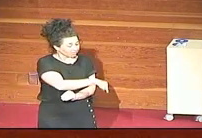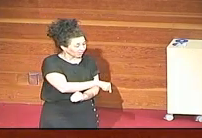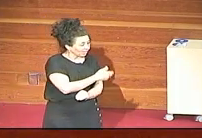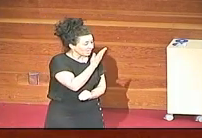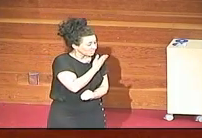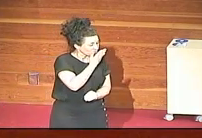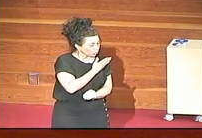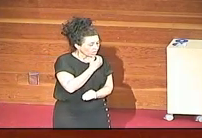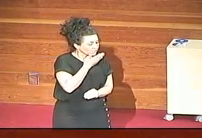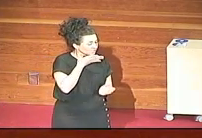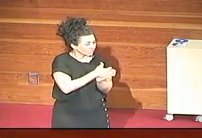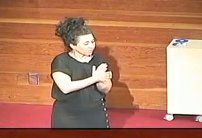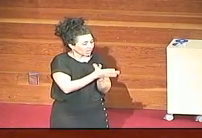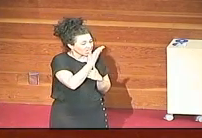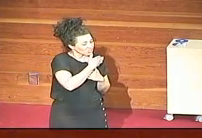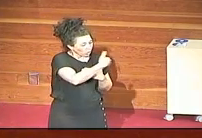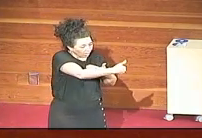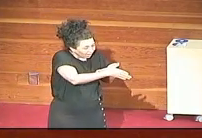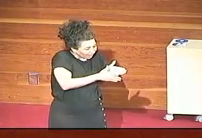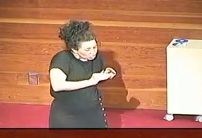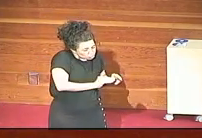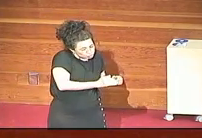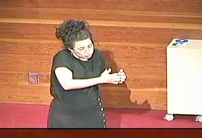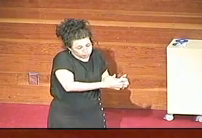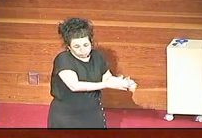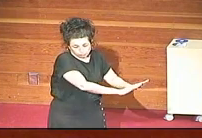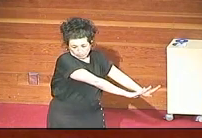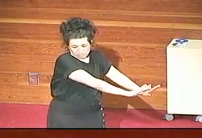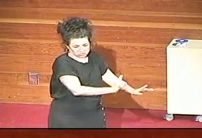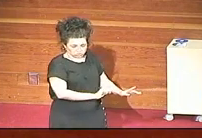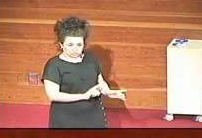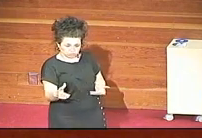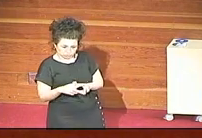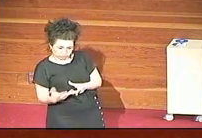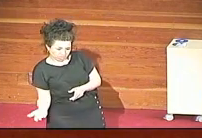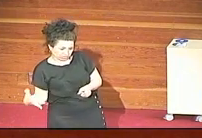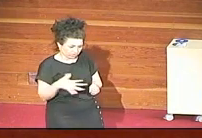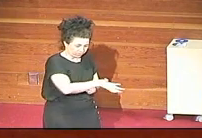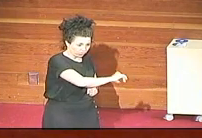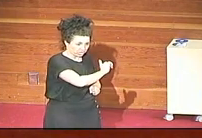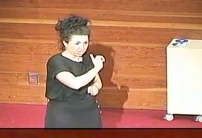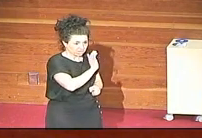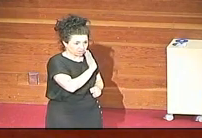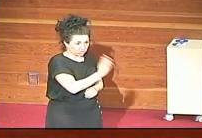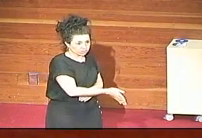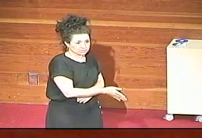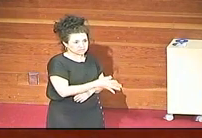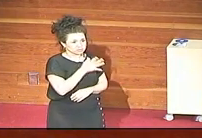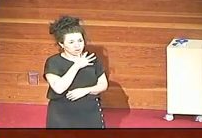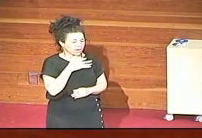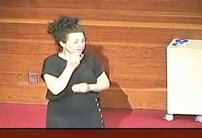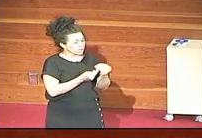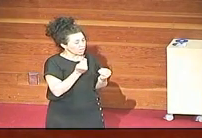estanco que funcionan bajos por ahora quiero ver voy a hacer educación medioambiental no